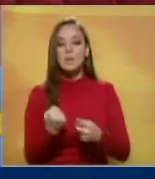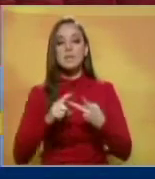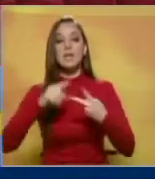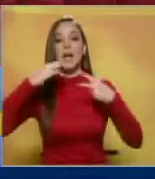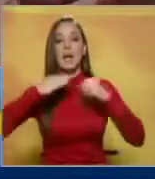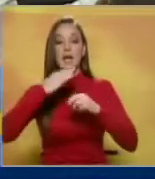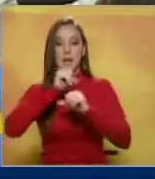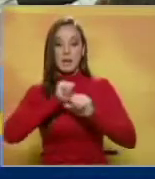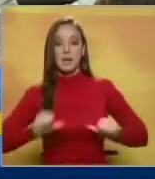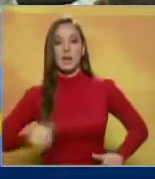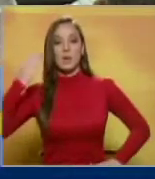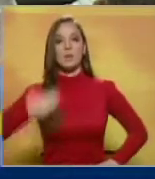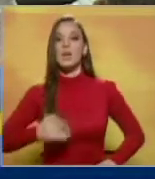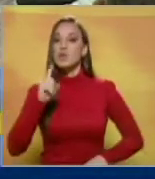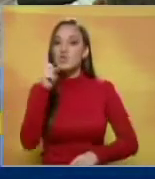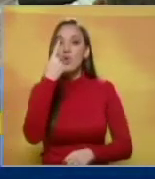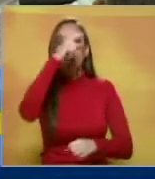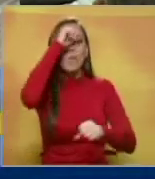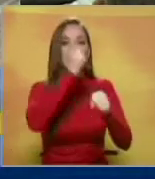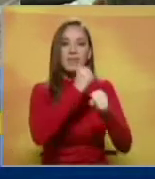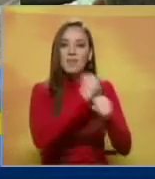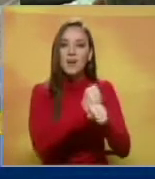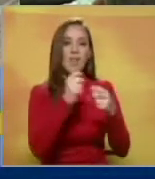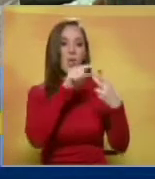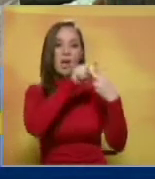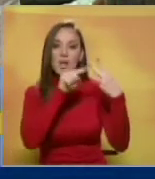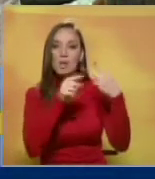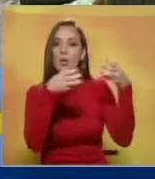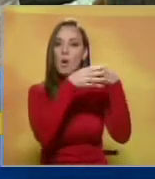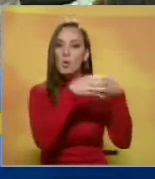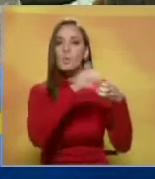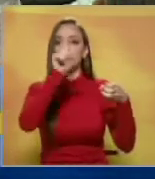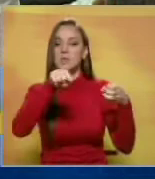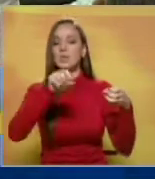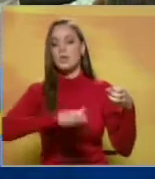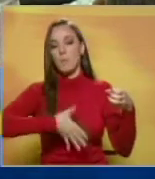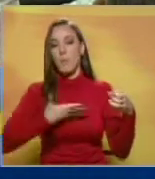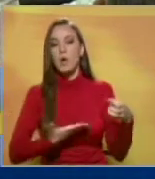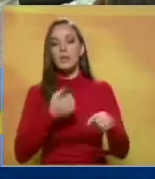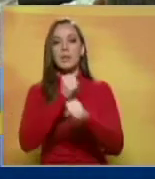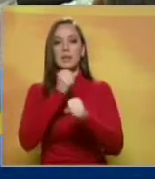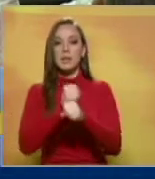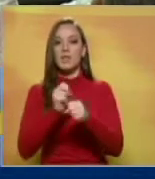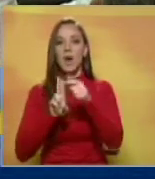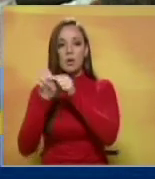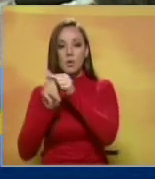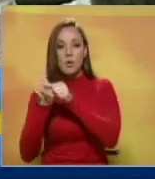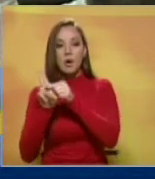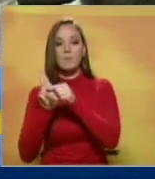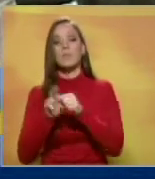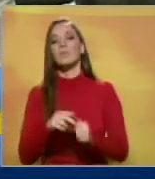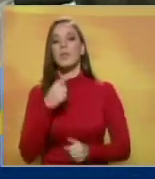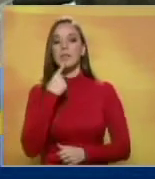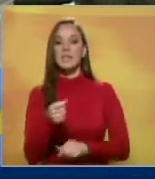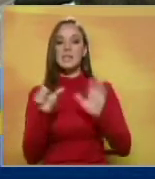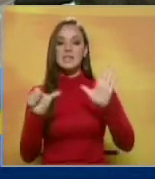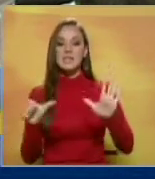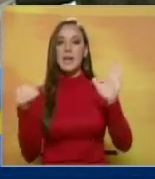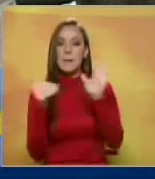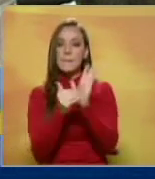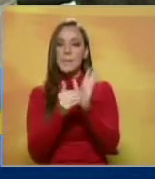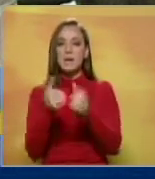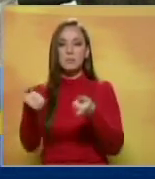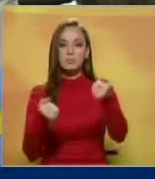el servicio durante el primer aniversario de patrullas para